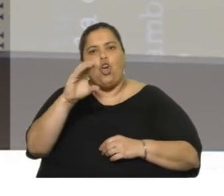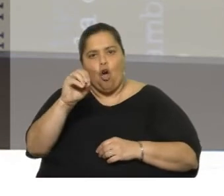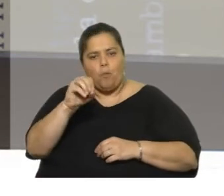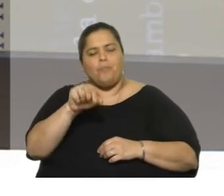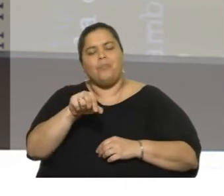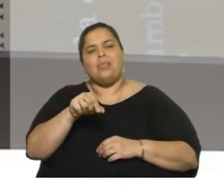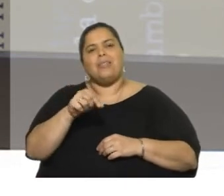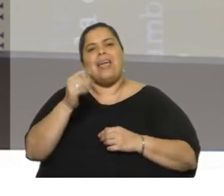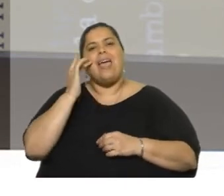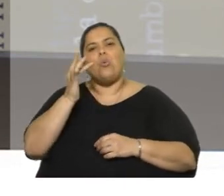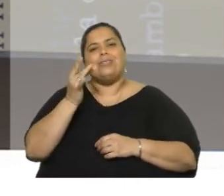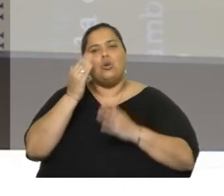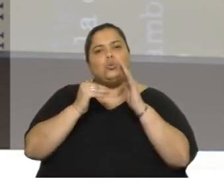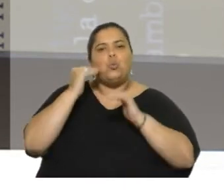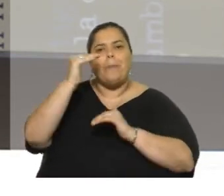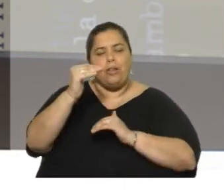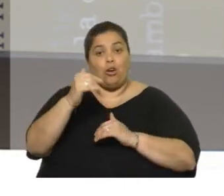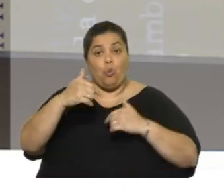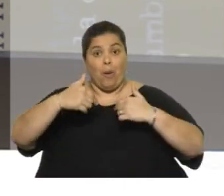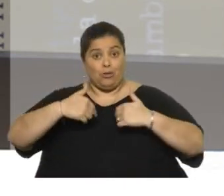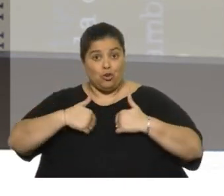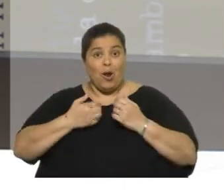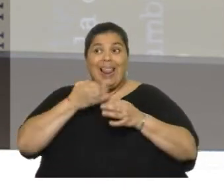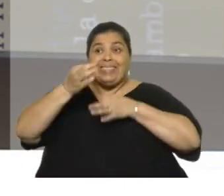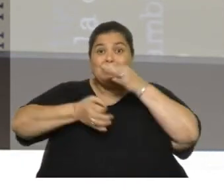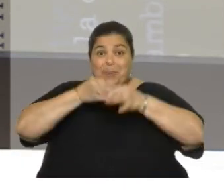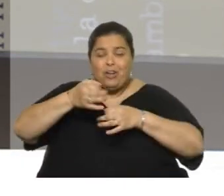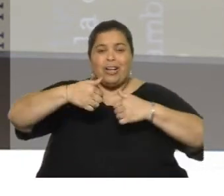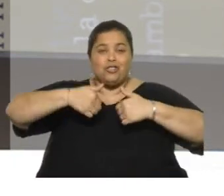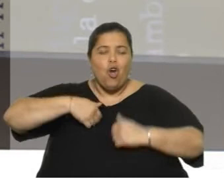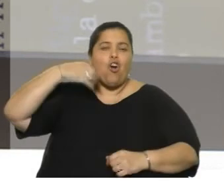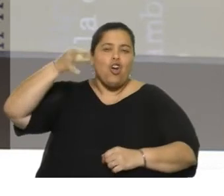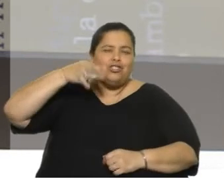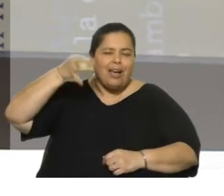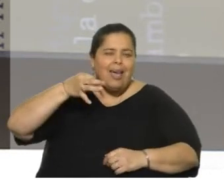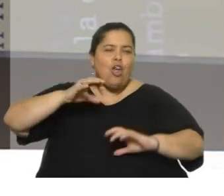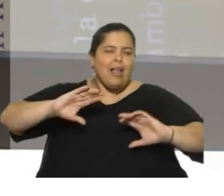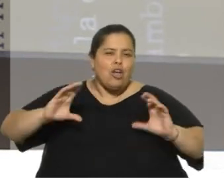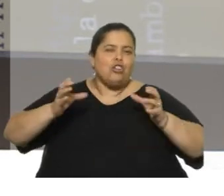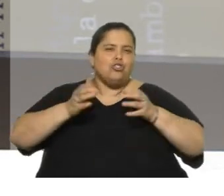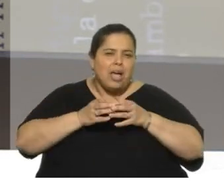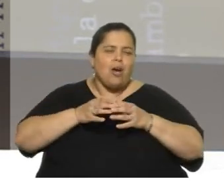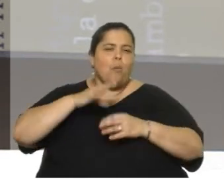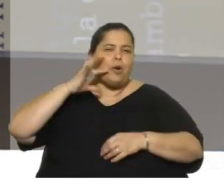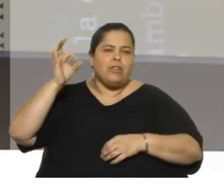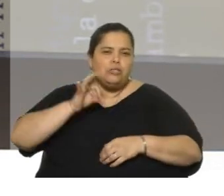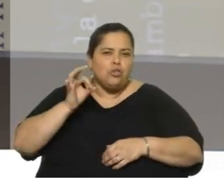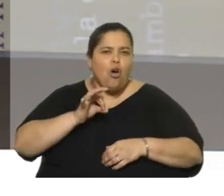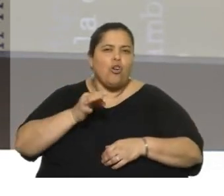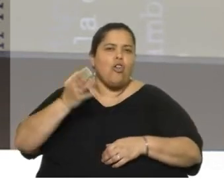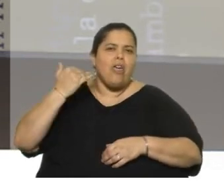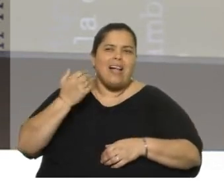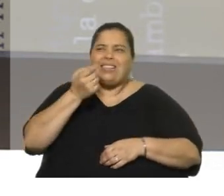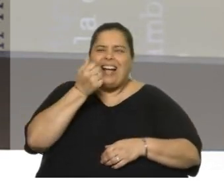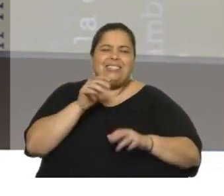gringo que yo soy el consejero del Consejo Directivo Central Provisorio desde hace casi